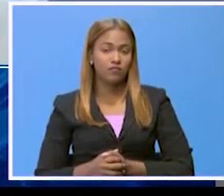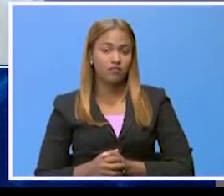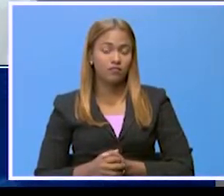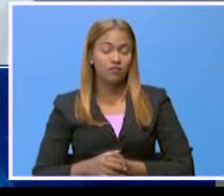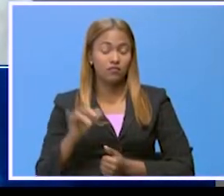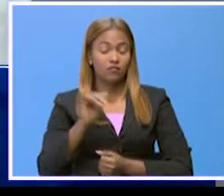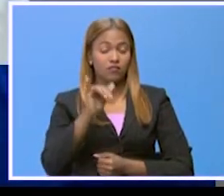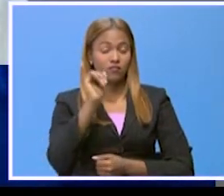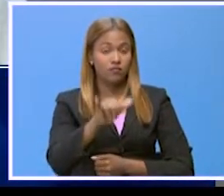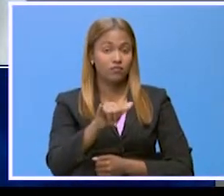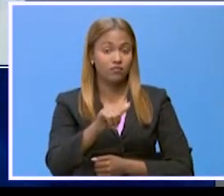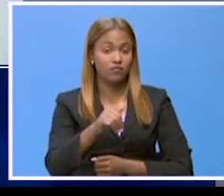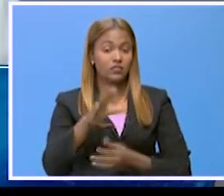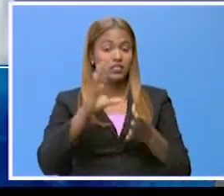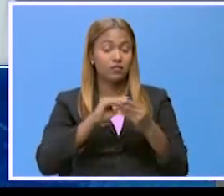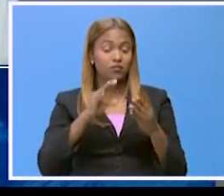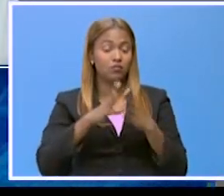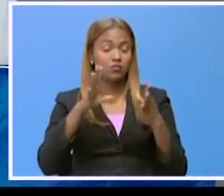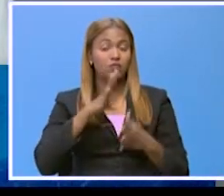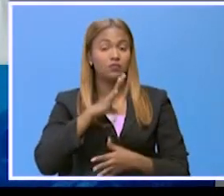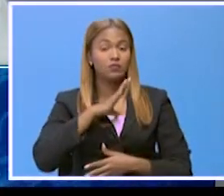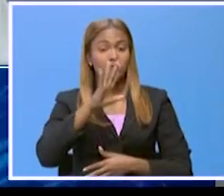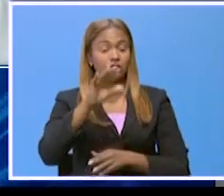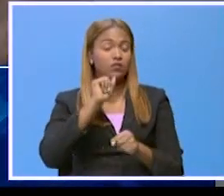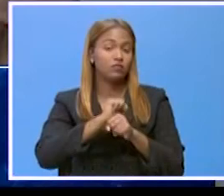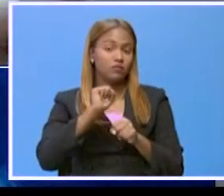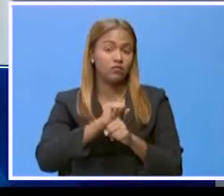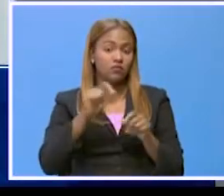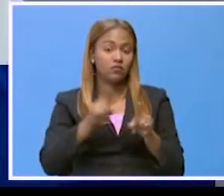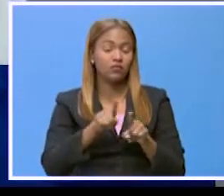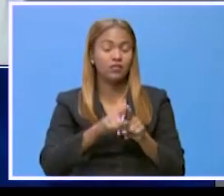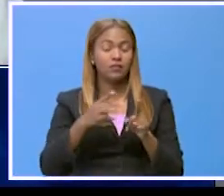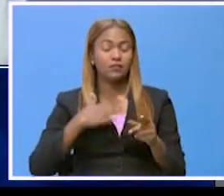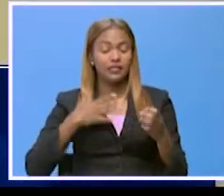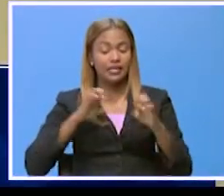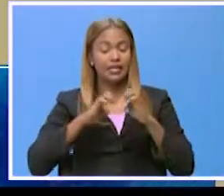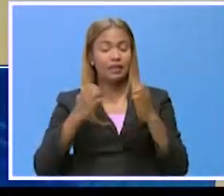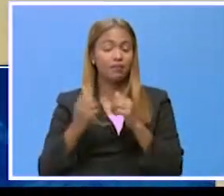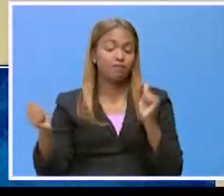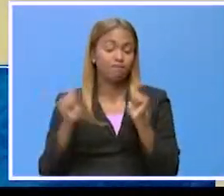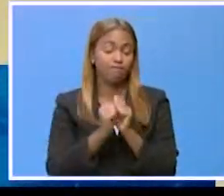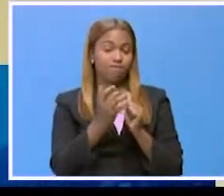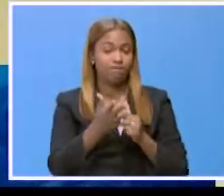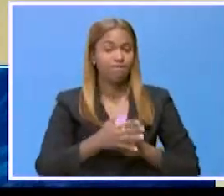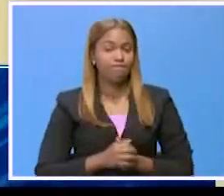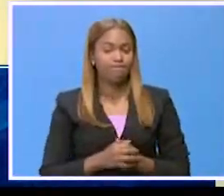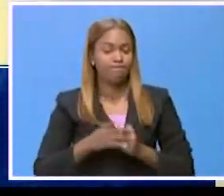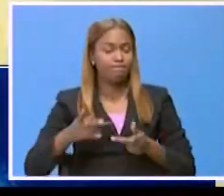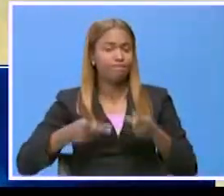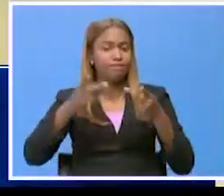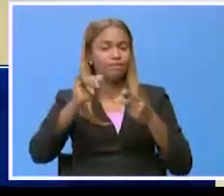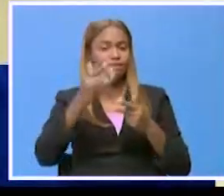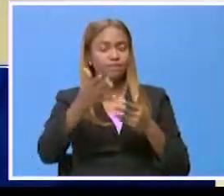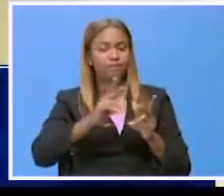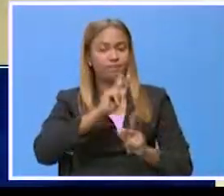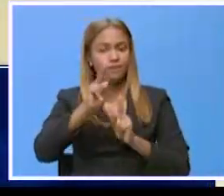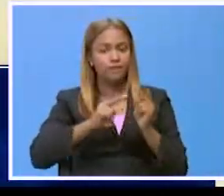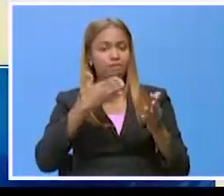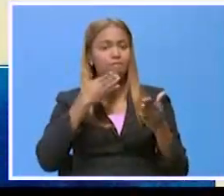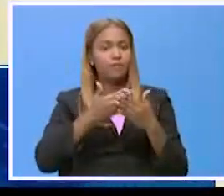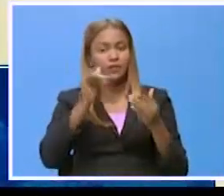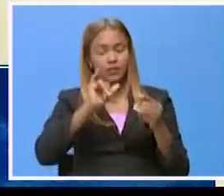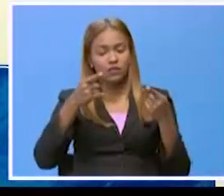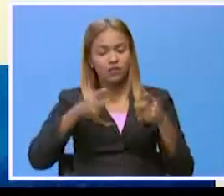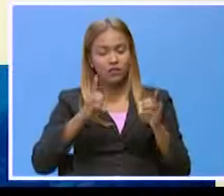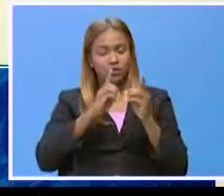y eso habla muy bien de su trabajo en equipo con visitas como estas de personaje de alto impacto como el